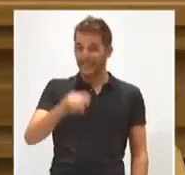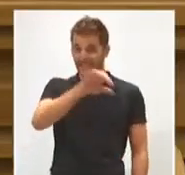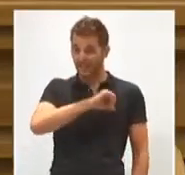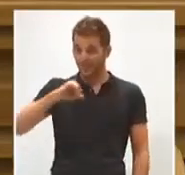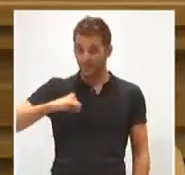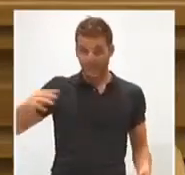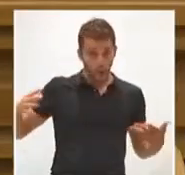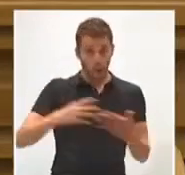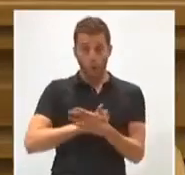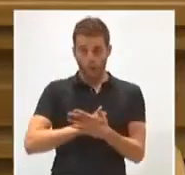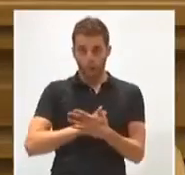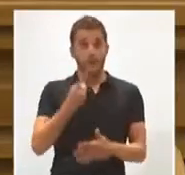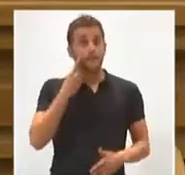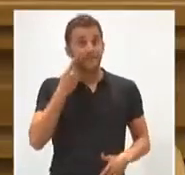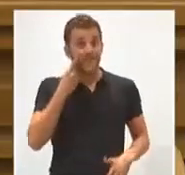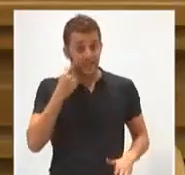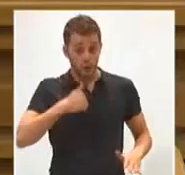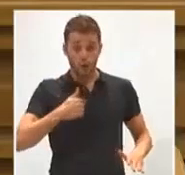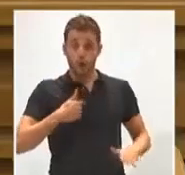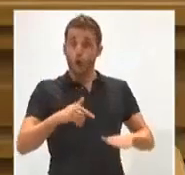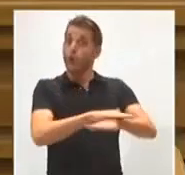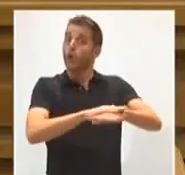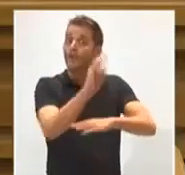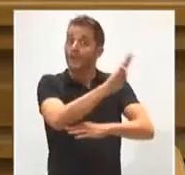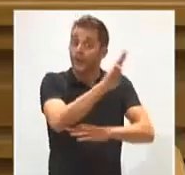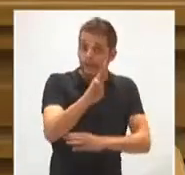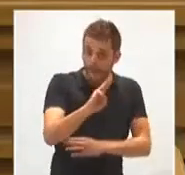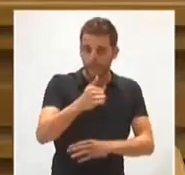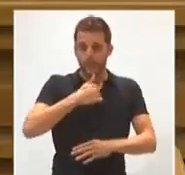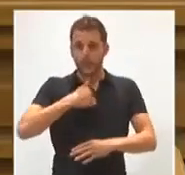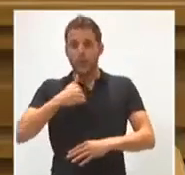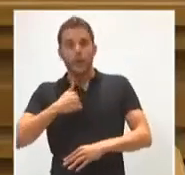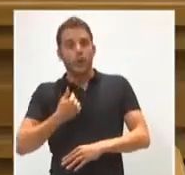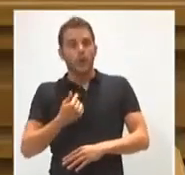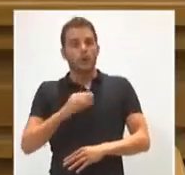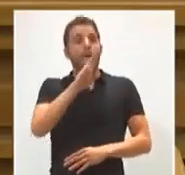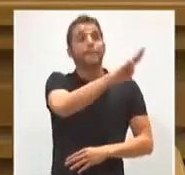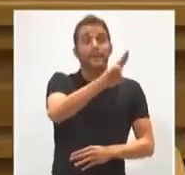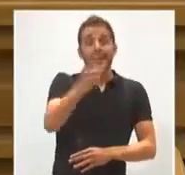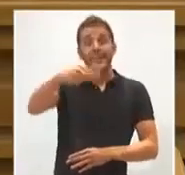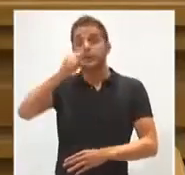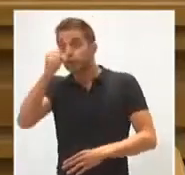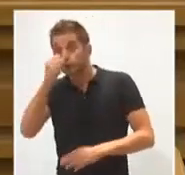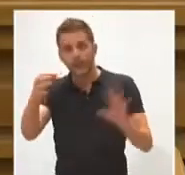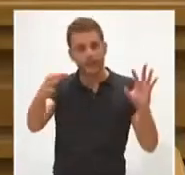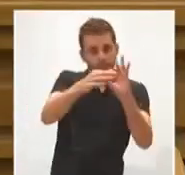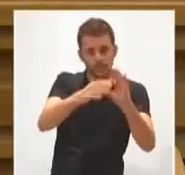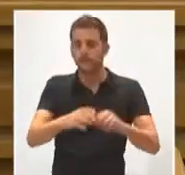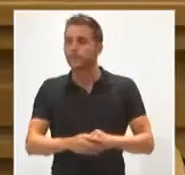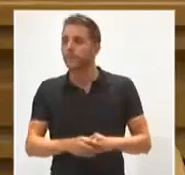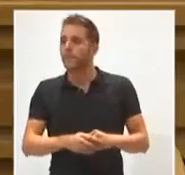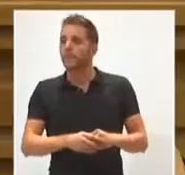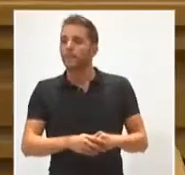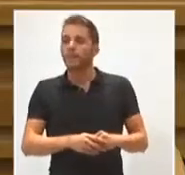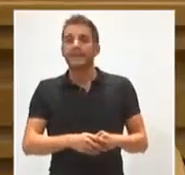fíjense yo con los del pp los del pp con los del psoe con los del pan partido nacionalista